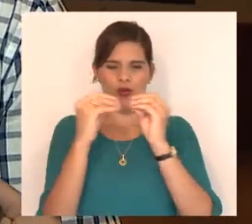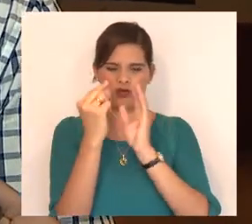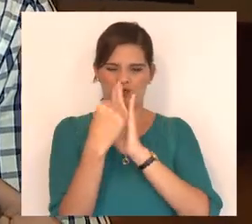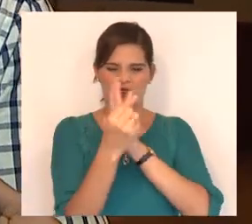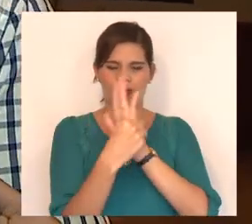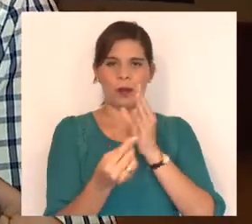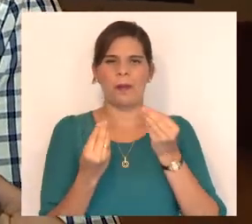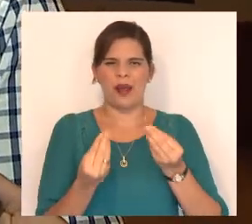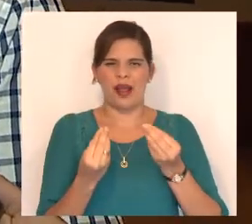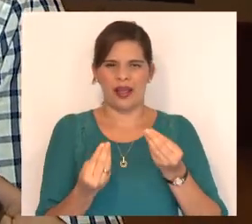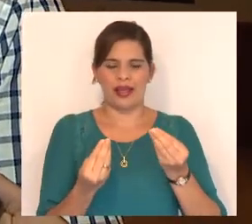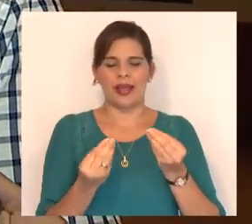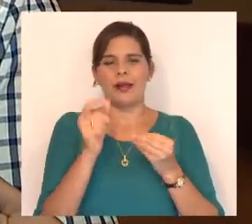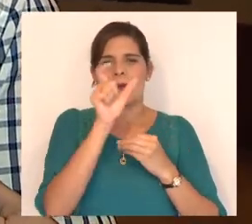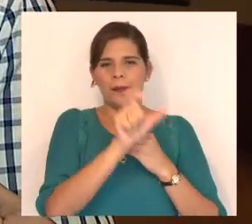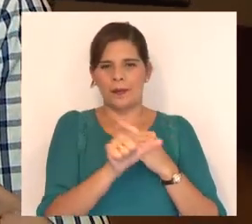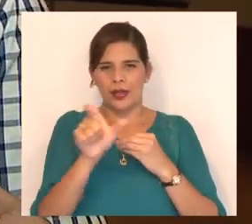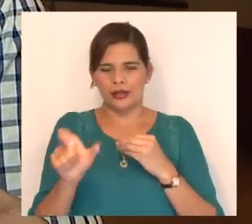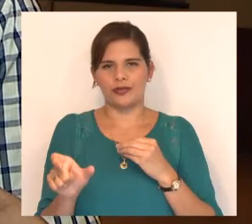también a las personas